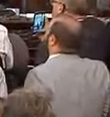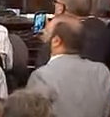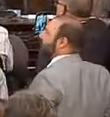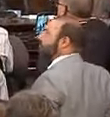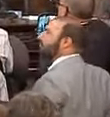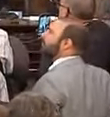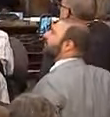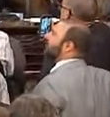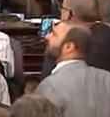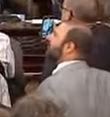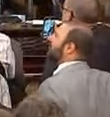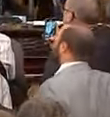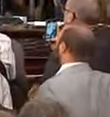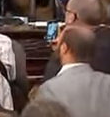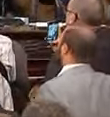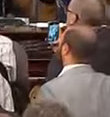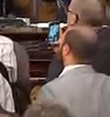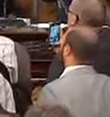doctor Alberto Fernández.